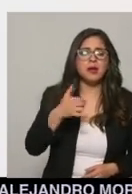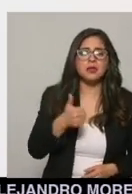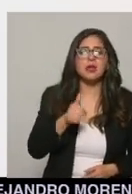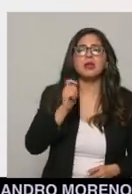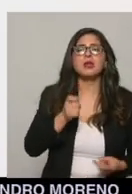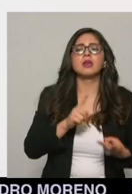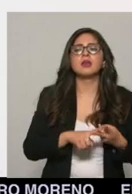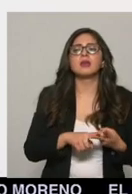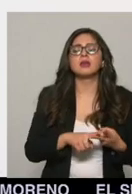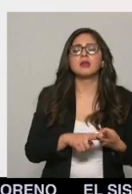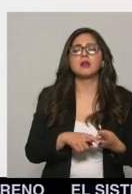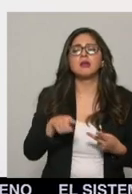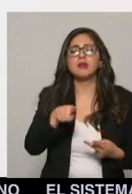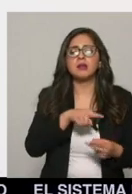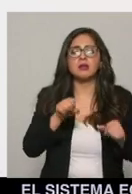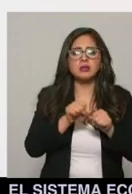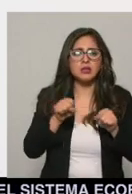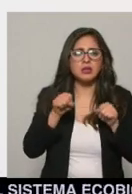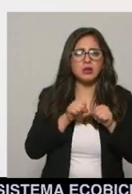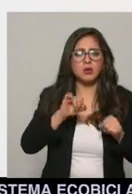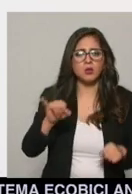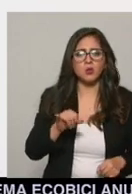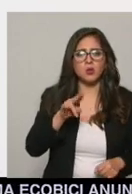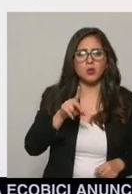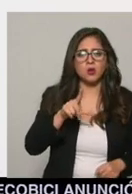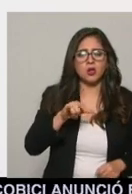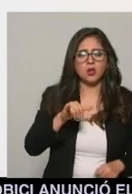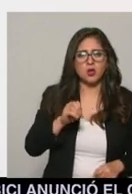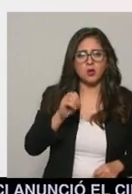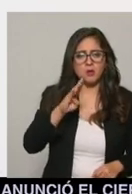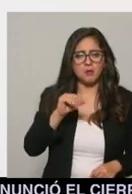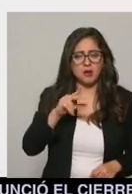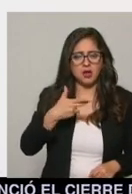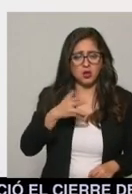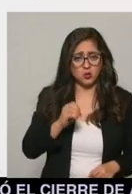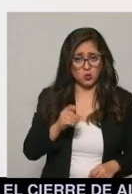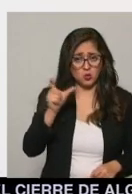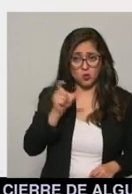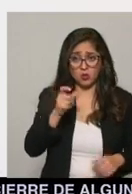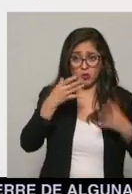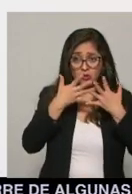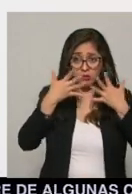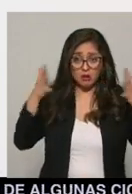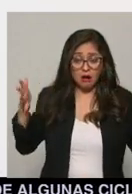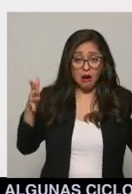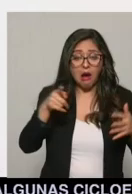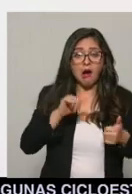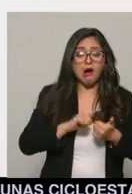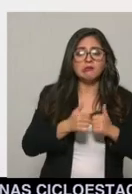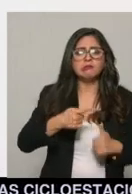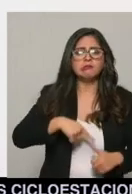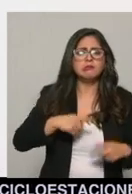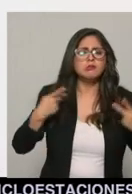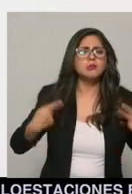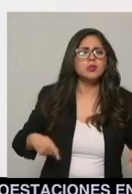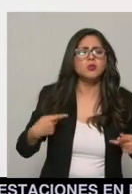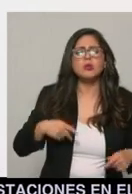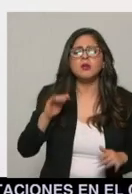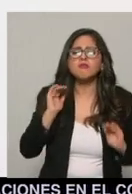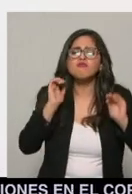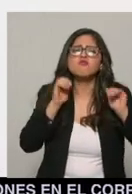mostró en la sala Julio Bracho del Centro Cultural Universitario en pantalla grande, sí, el público estaba